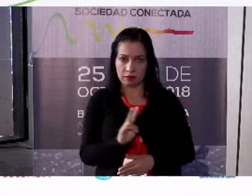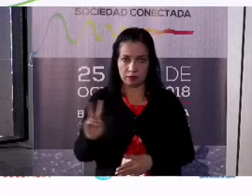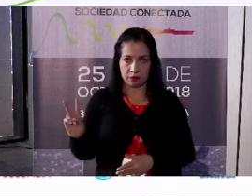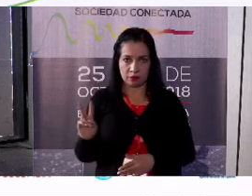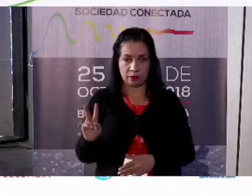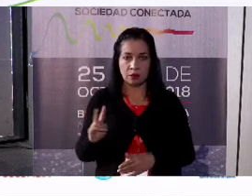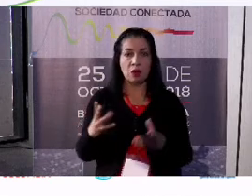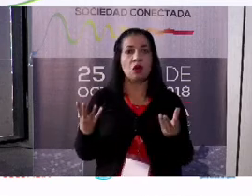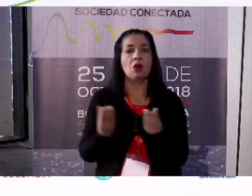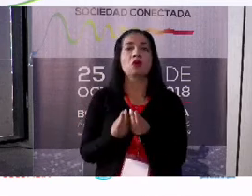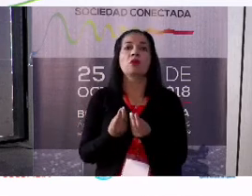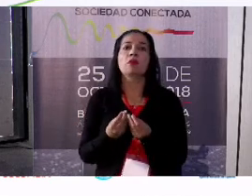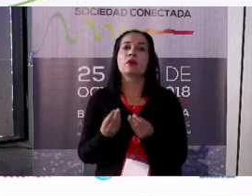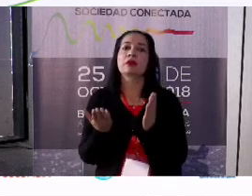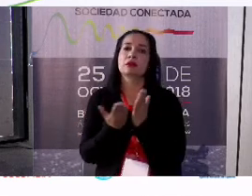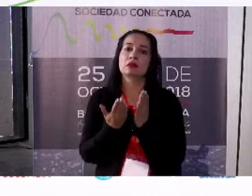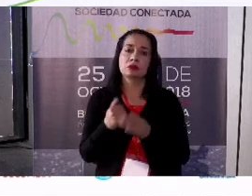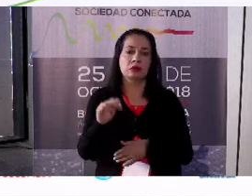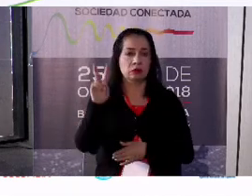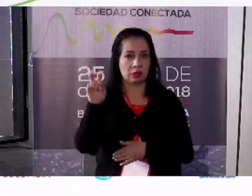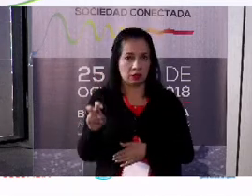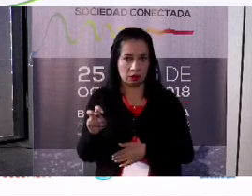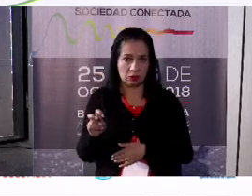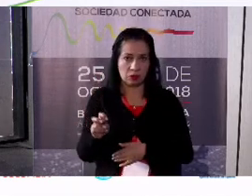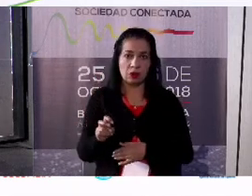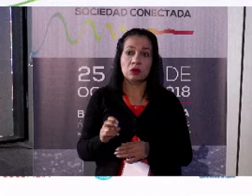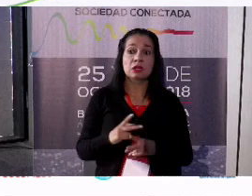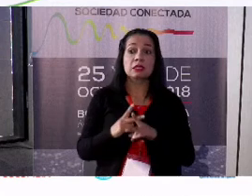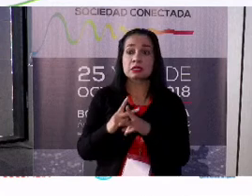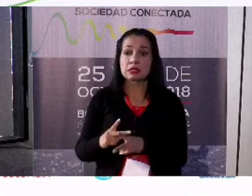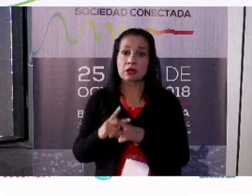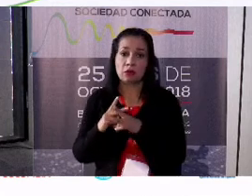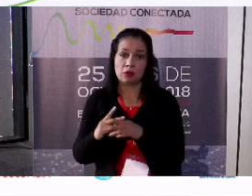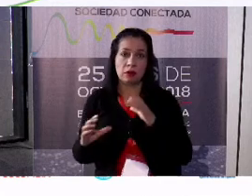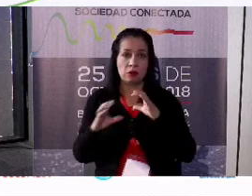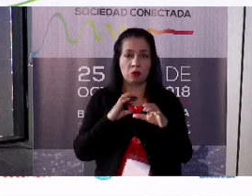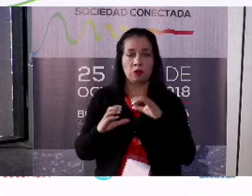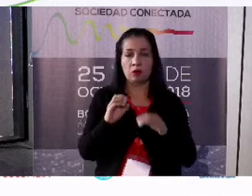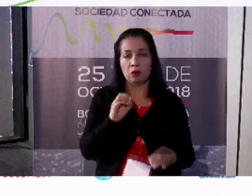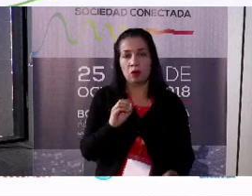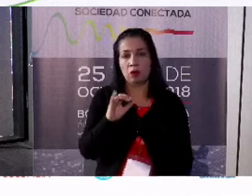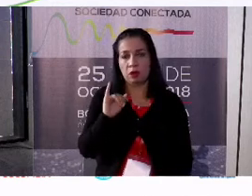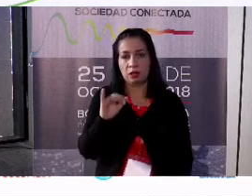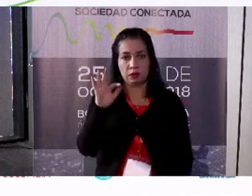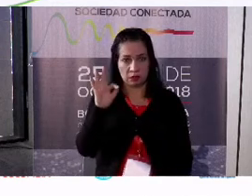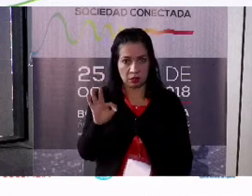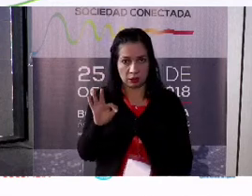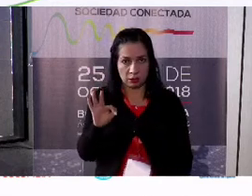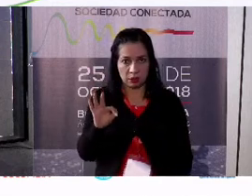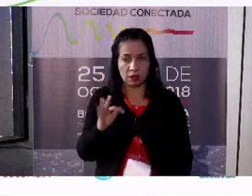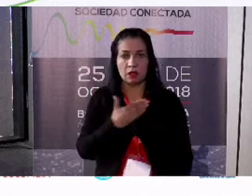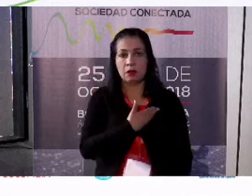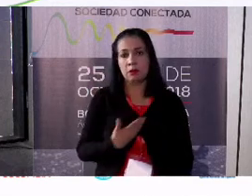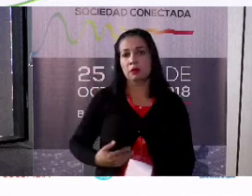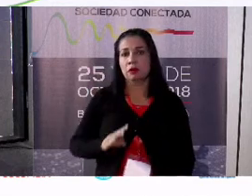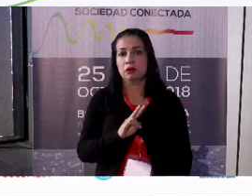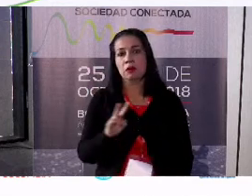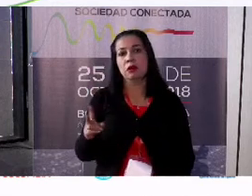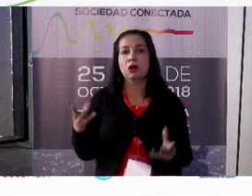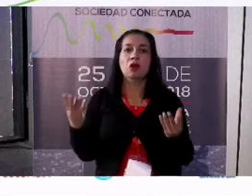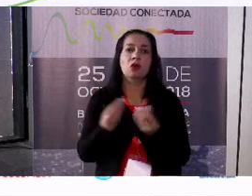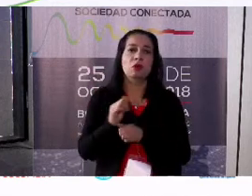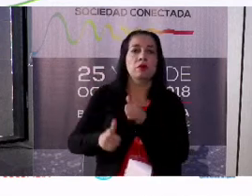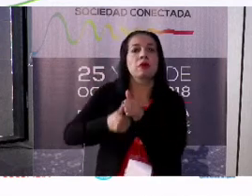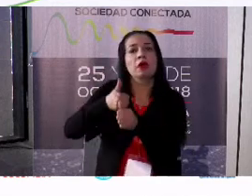estudios 17 seguridad de las comunicaciones de la uit y es vicepresidente del grupo asesor de desarrollo de